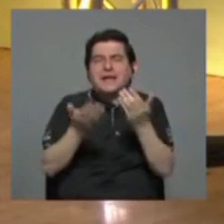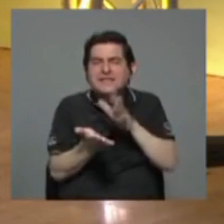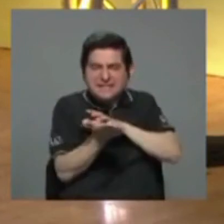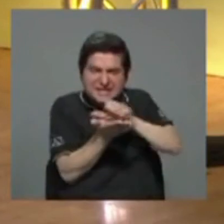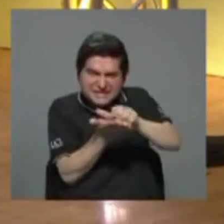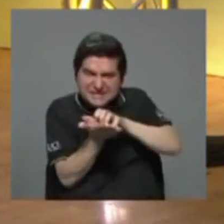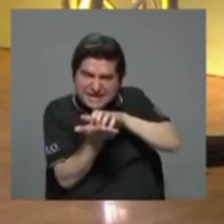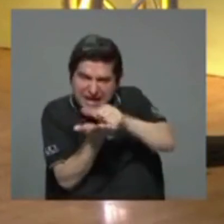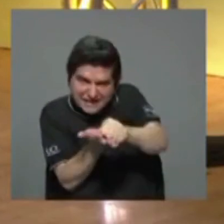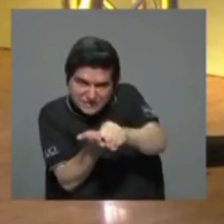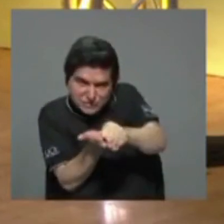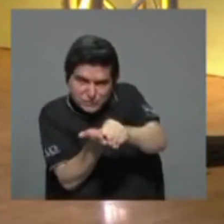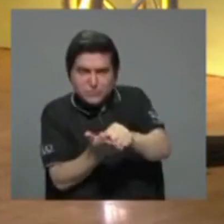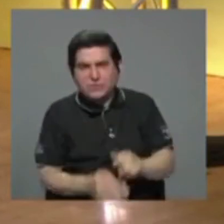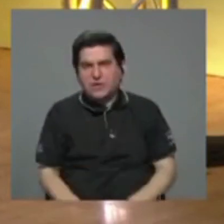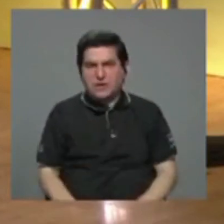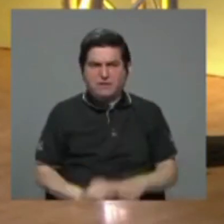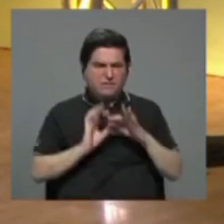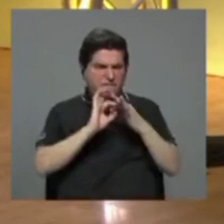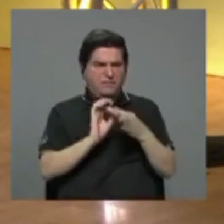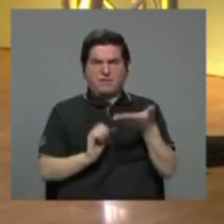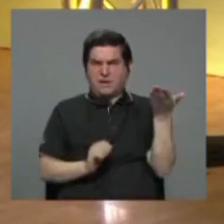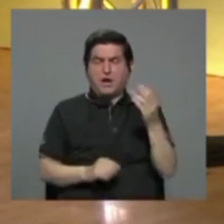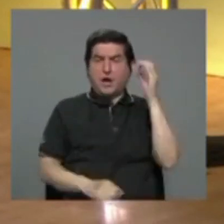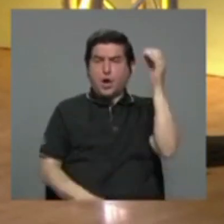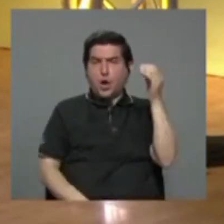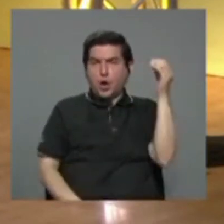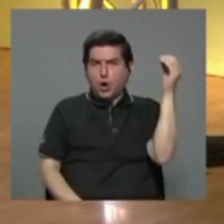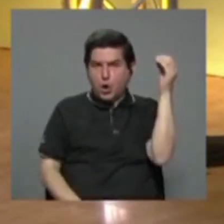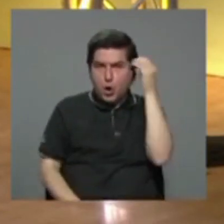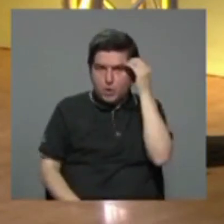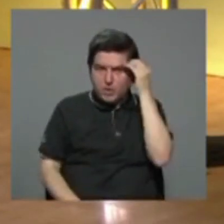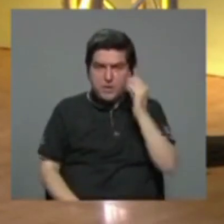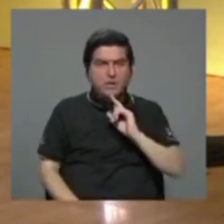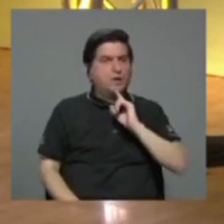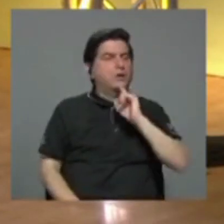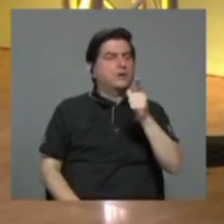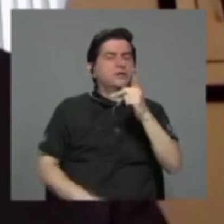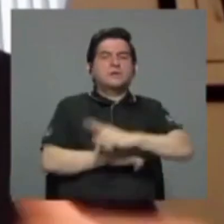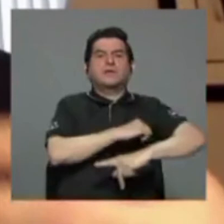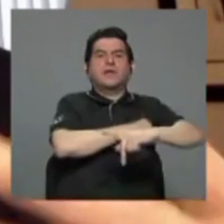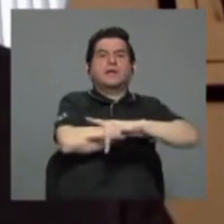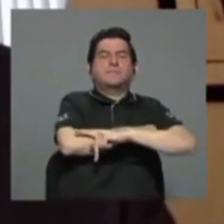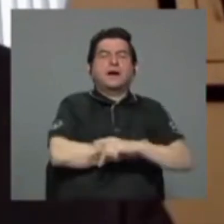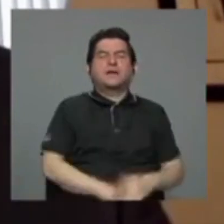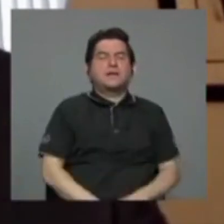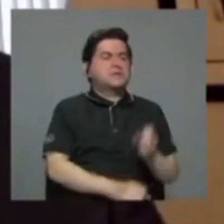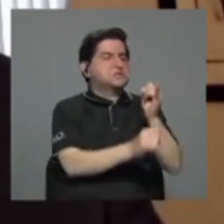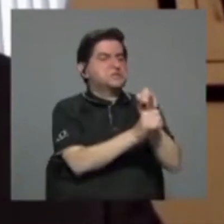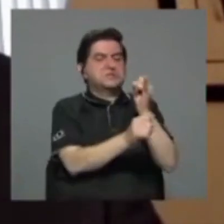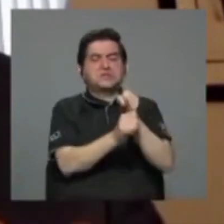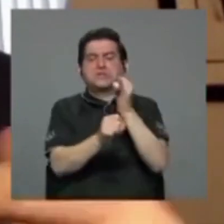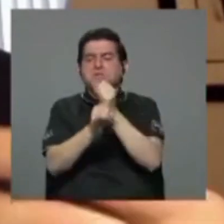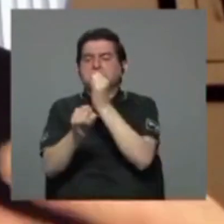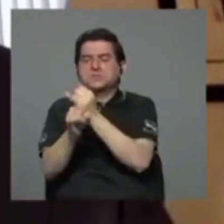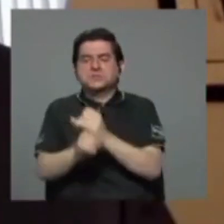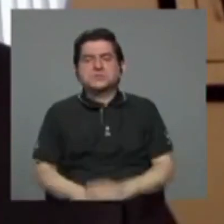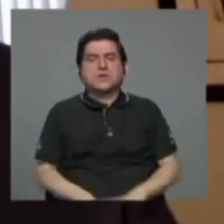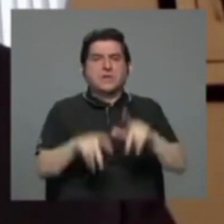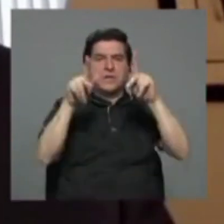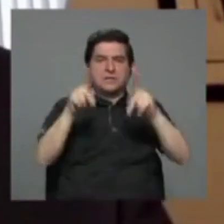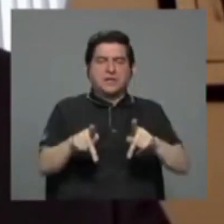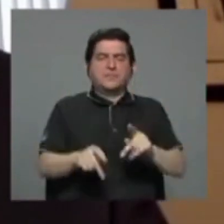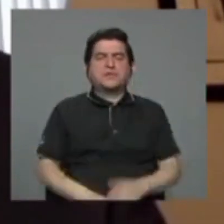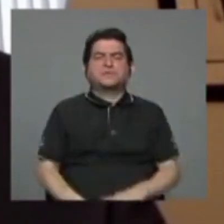destructiva en cuanto a las opiniones que emitimos sobre el país, sobre la institucionalidad, sobre quienes